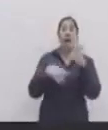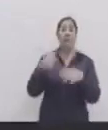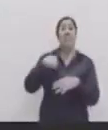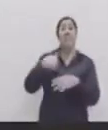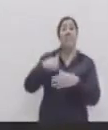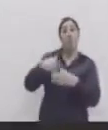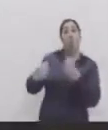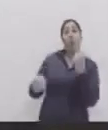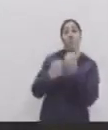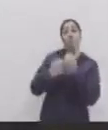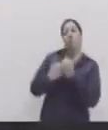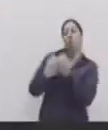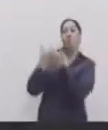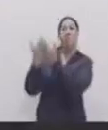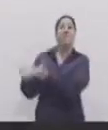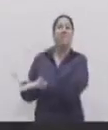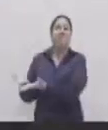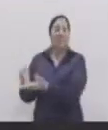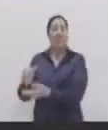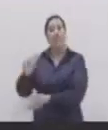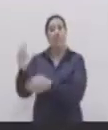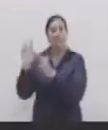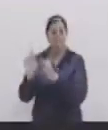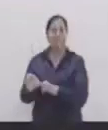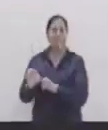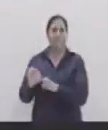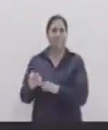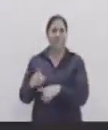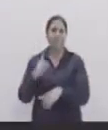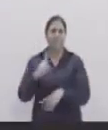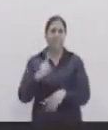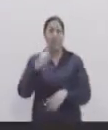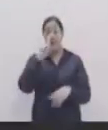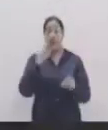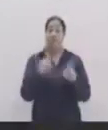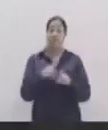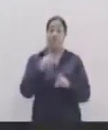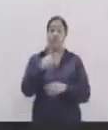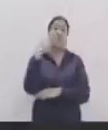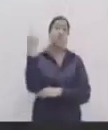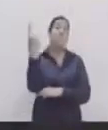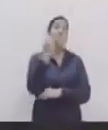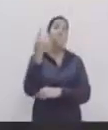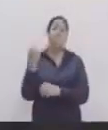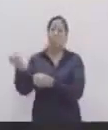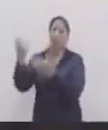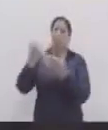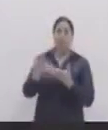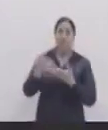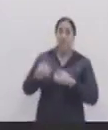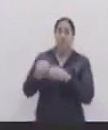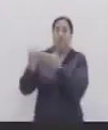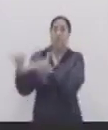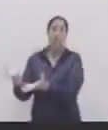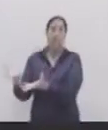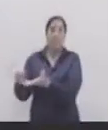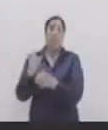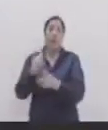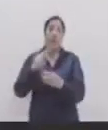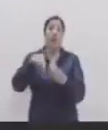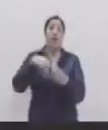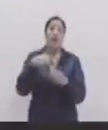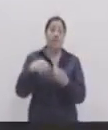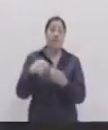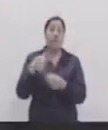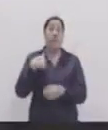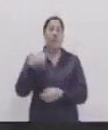también, ¿verdad? Yo creo que esa mentalidad que debe de existir en ambas direcciones, ¿verdad? En una familia, por ejemplo, y